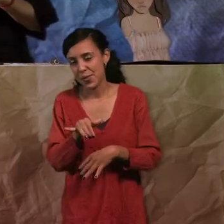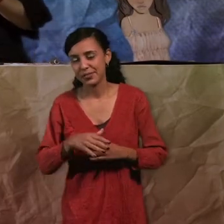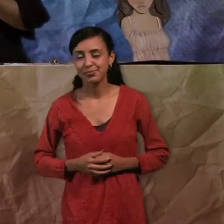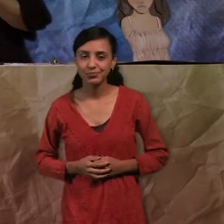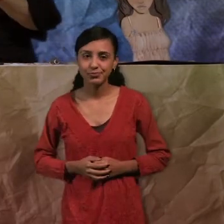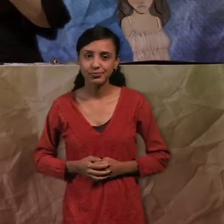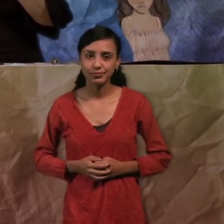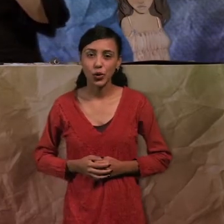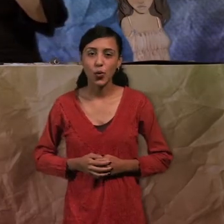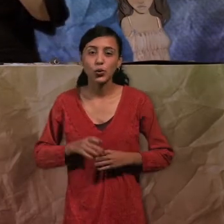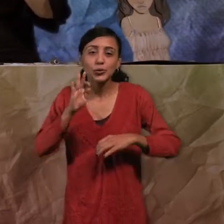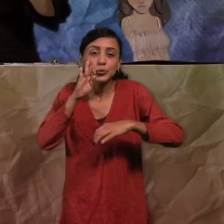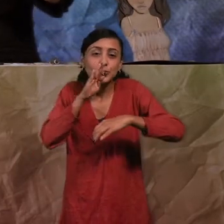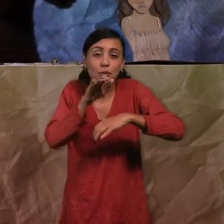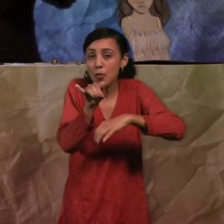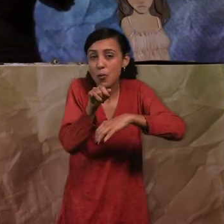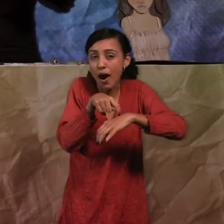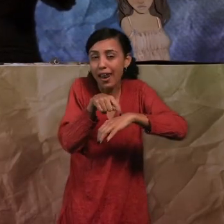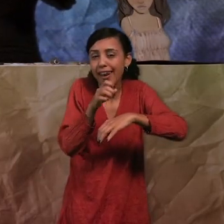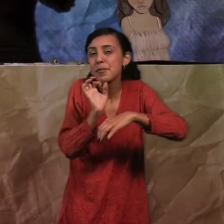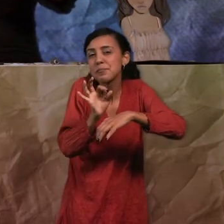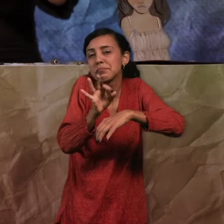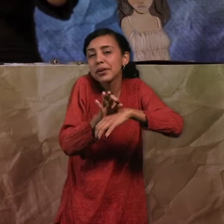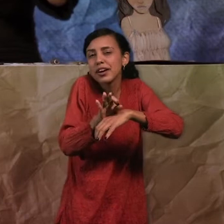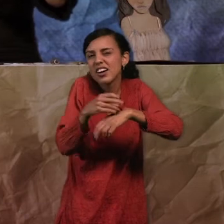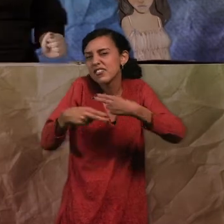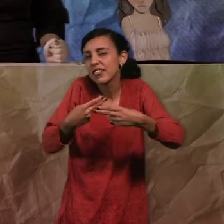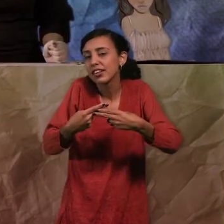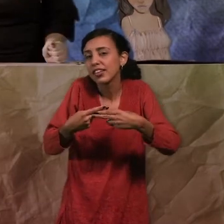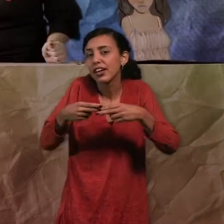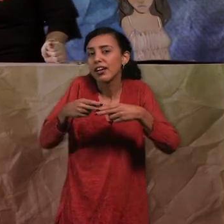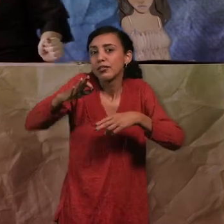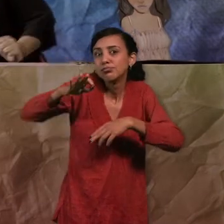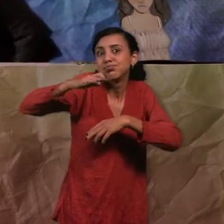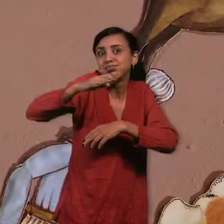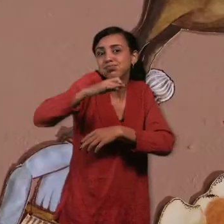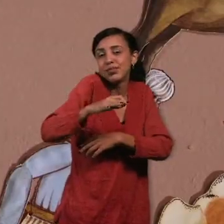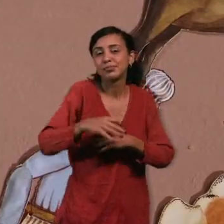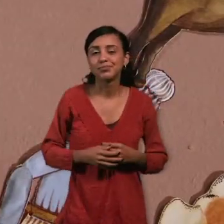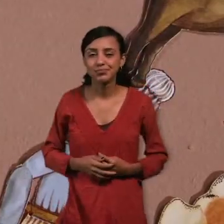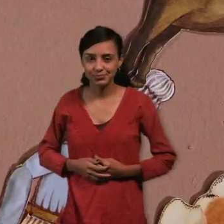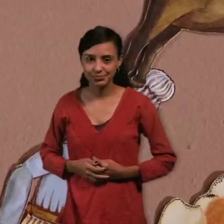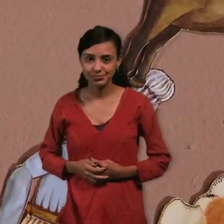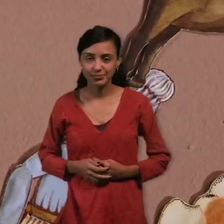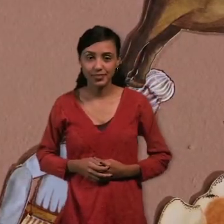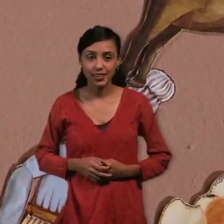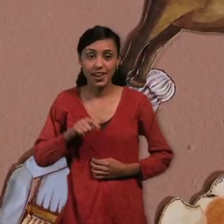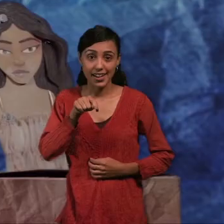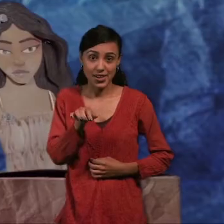tenemos un sinsonte, que en este caso lo que va a hacer es volar. Entonces, partimos para ello de un